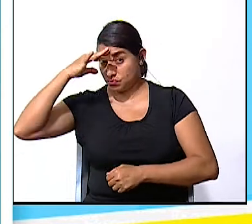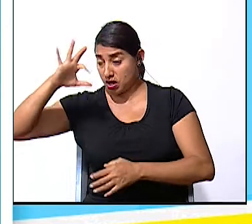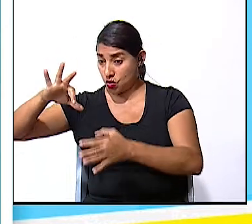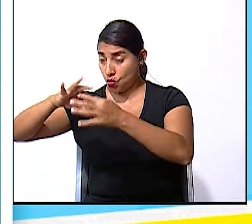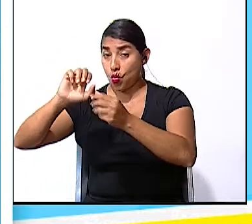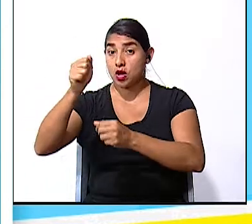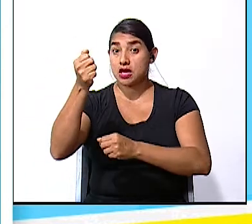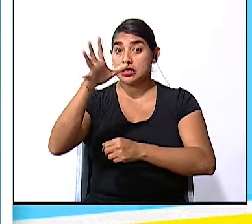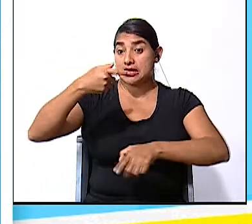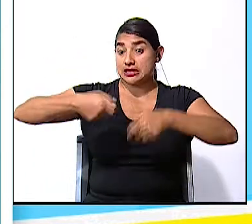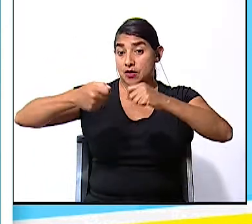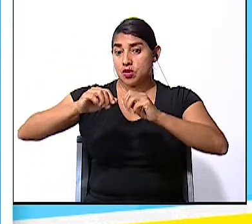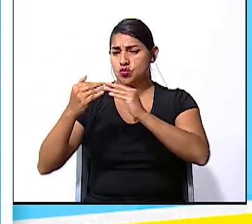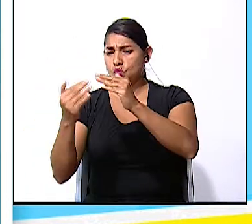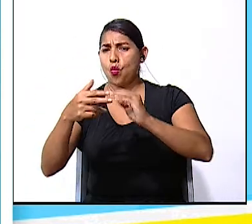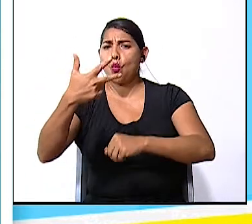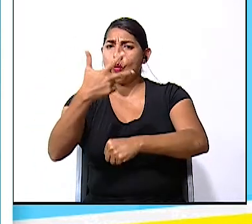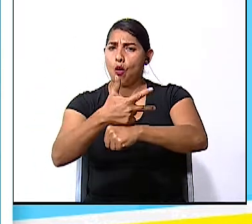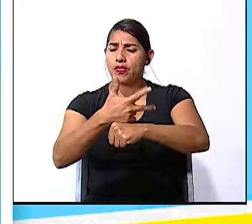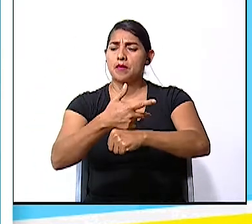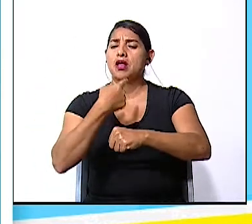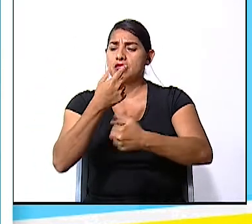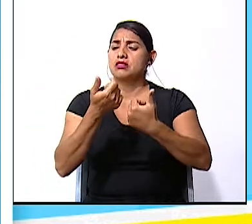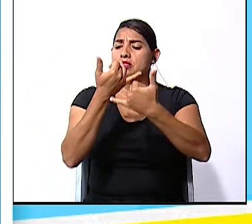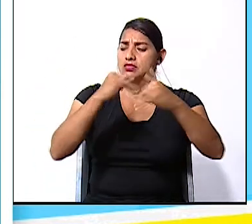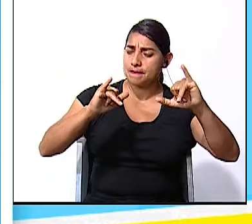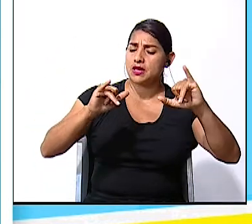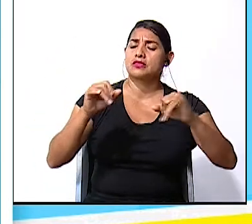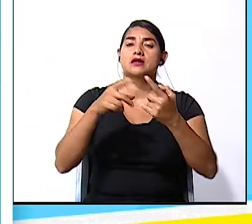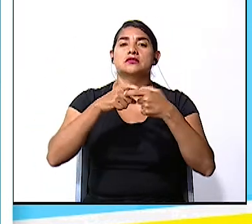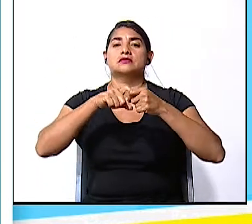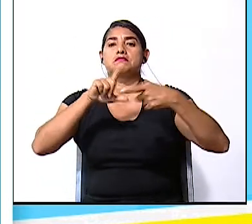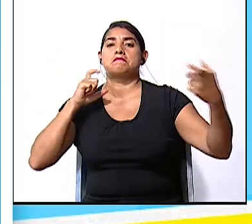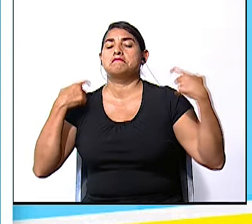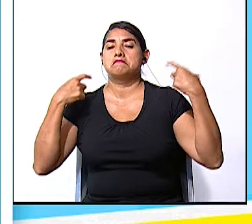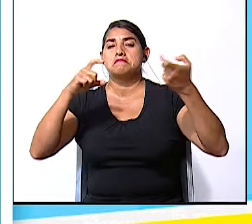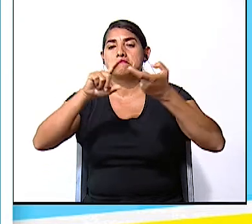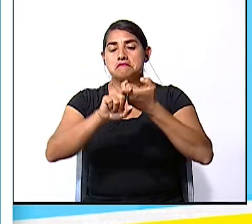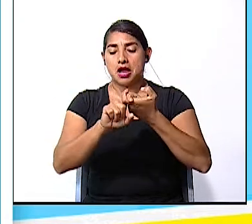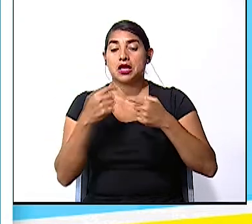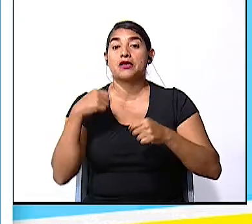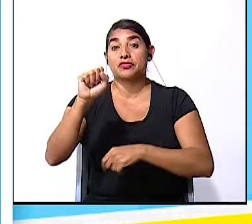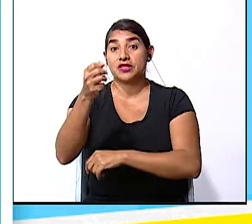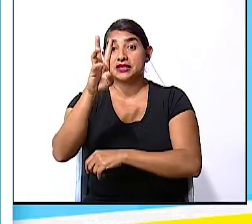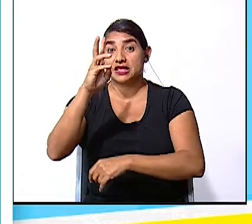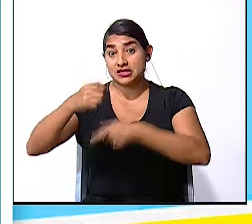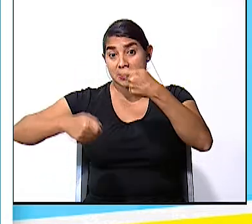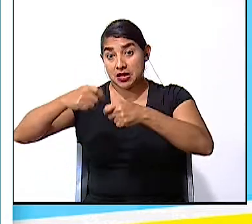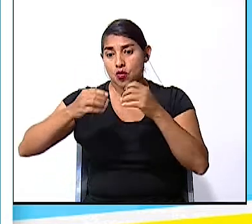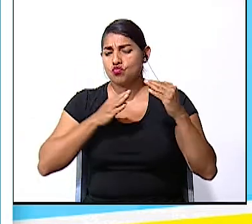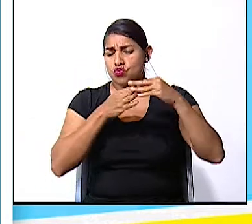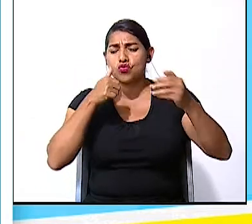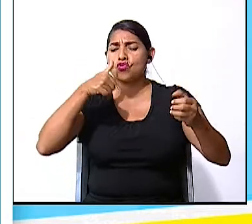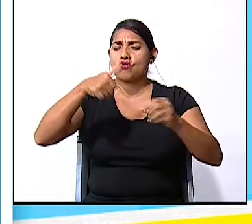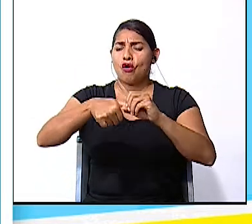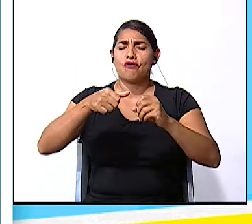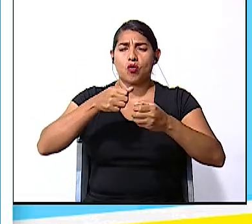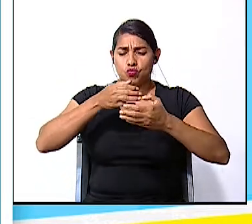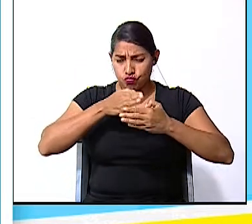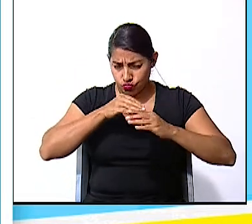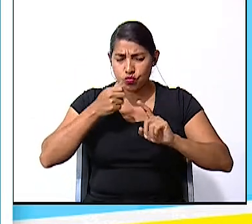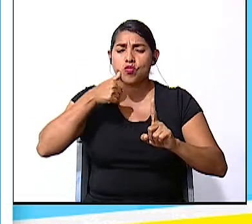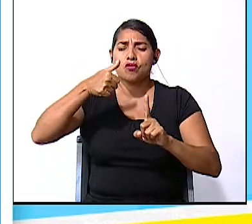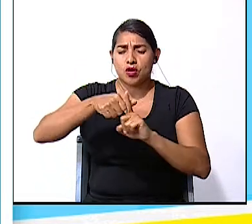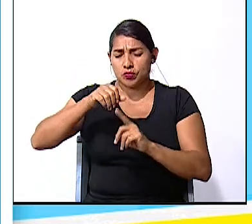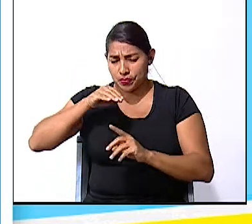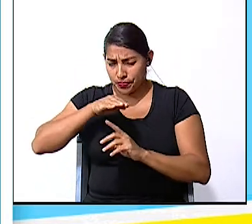de septiembre, Ciudad de Guatemala decreta la independencia de España. Un 16 de septiembre, parte un correo hacia las provincias avisando